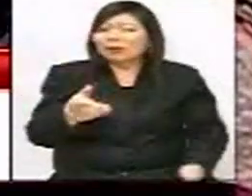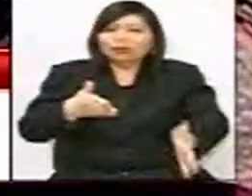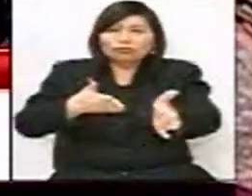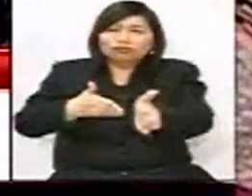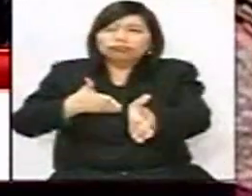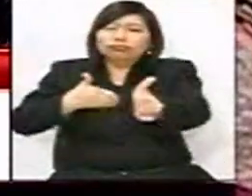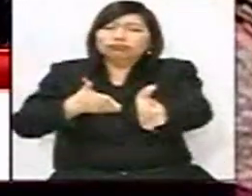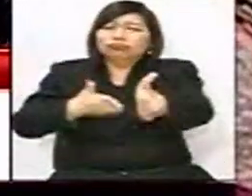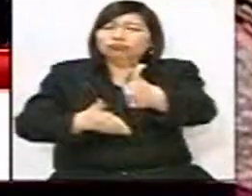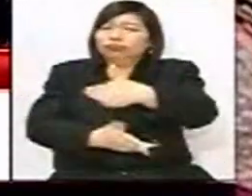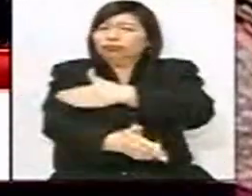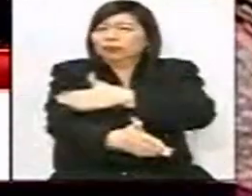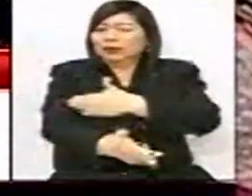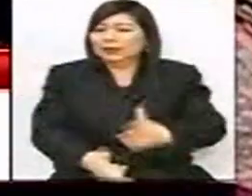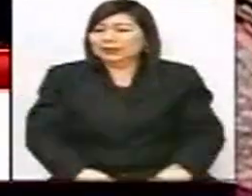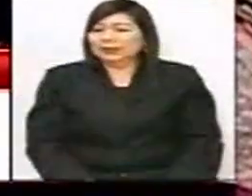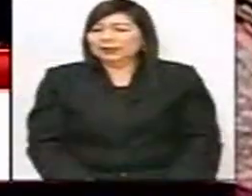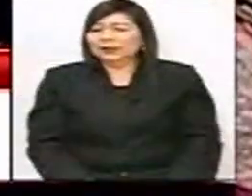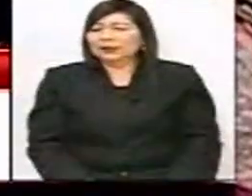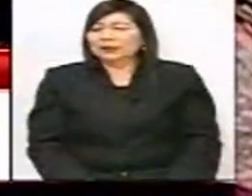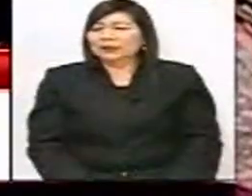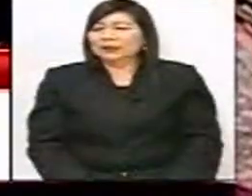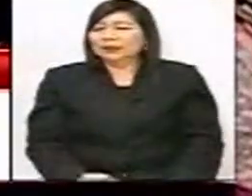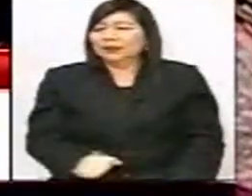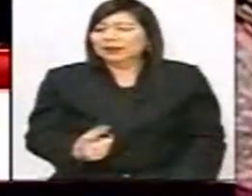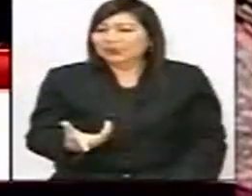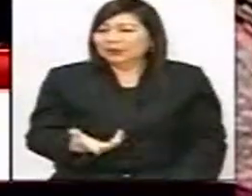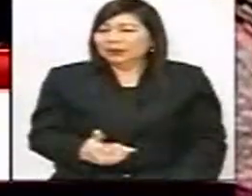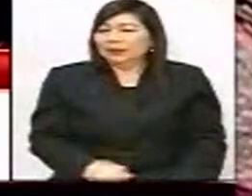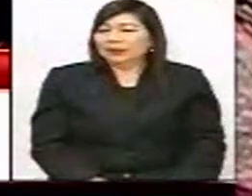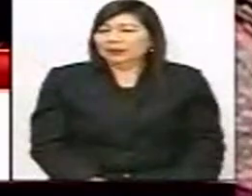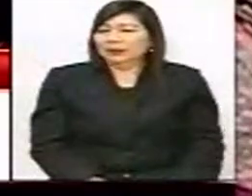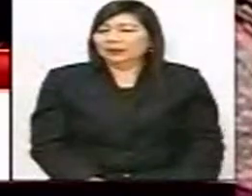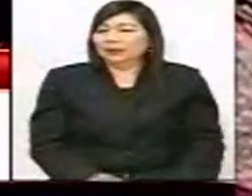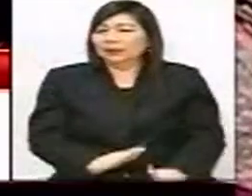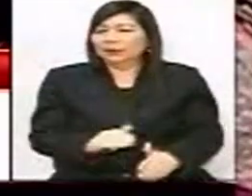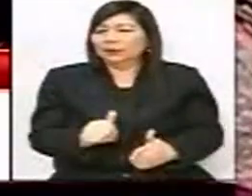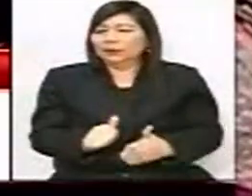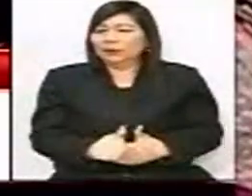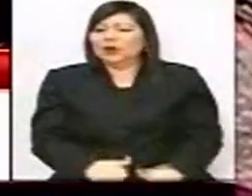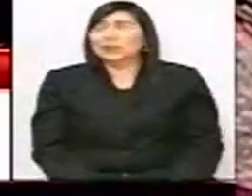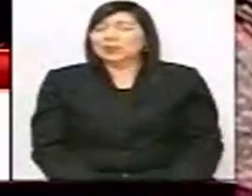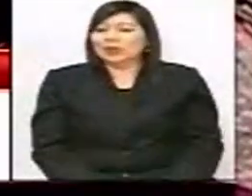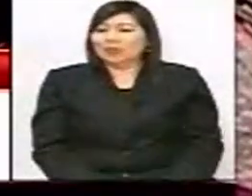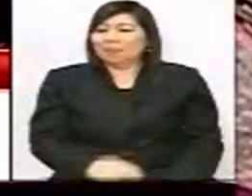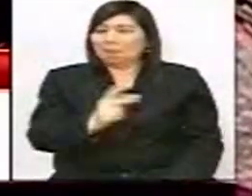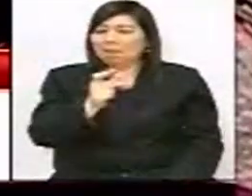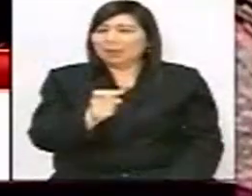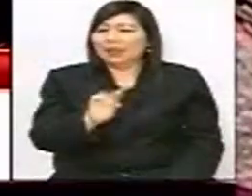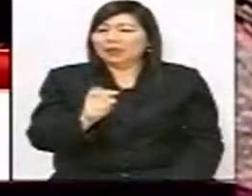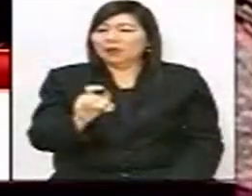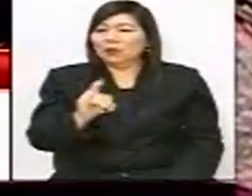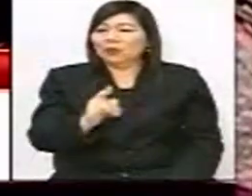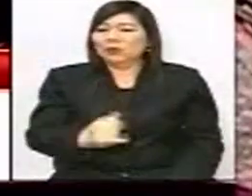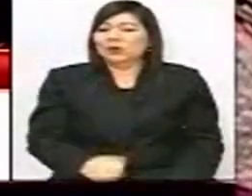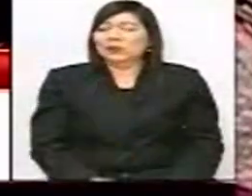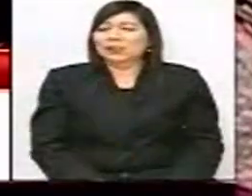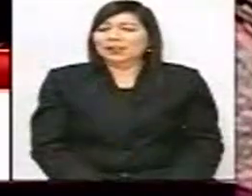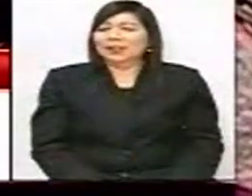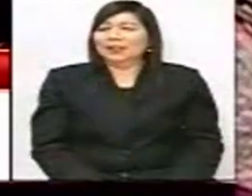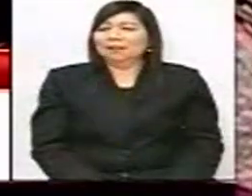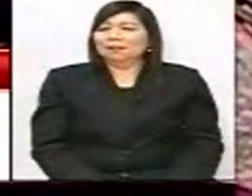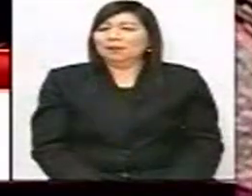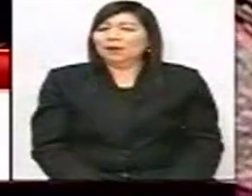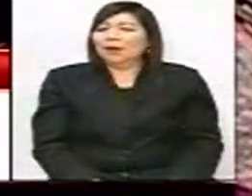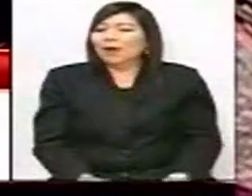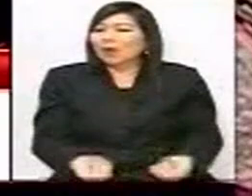es prácticamente como una ofensa a la inteligencia de todos los peruanos o los que usamos ese peaje.